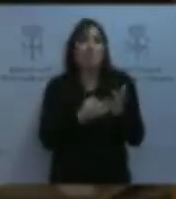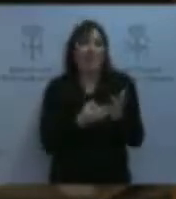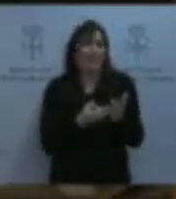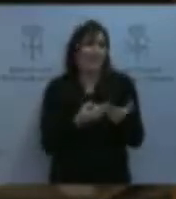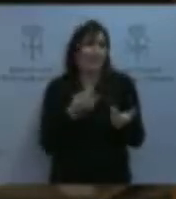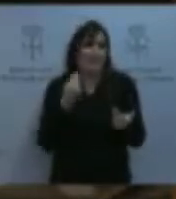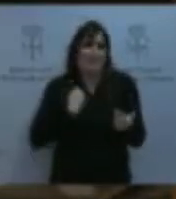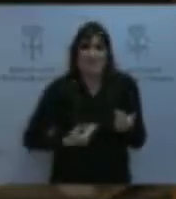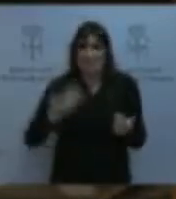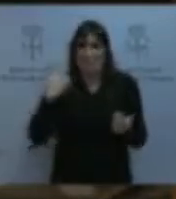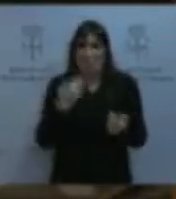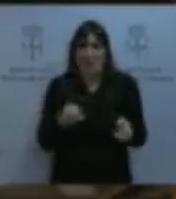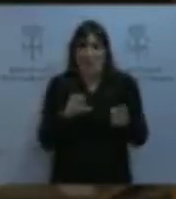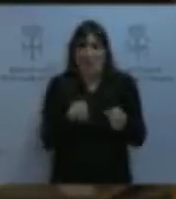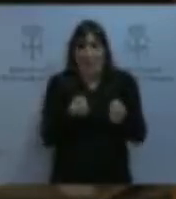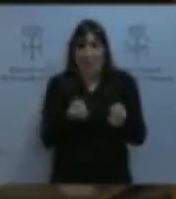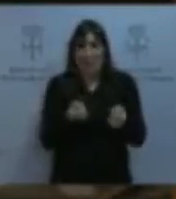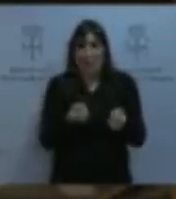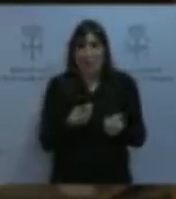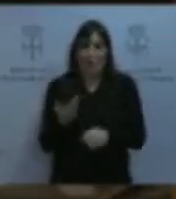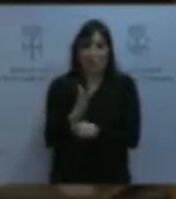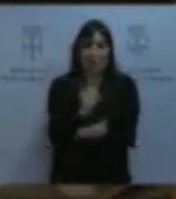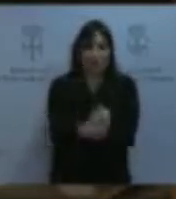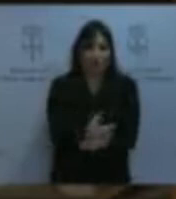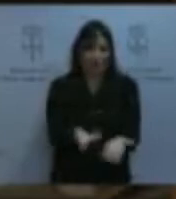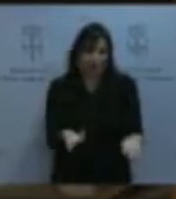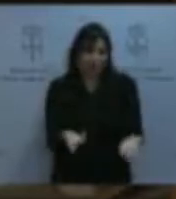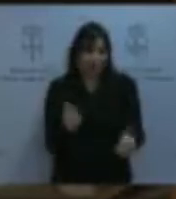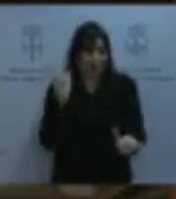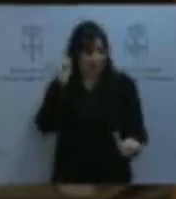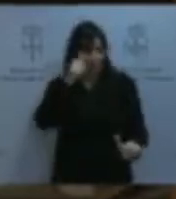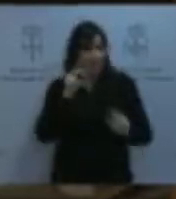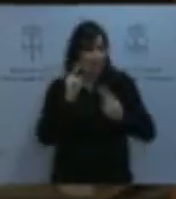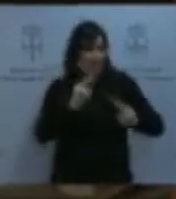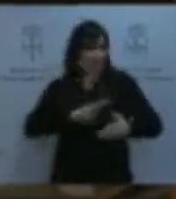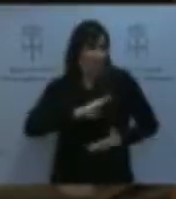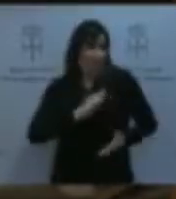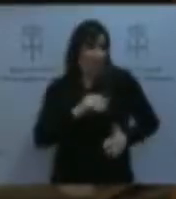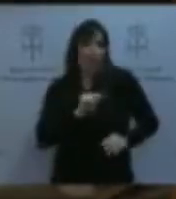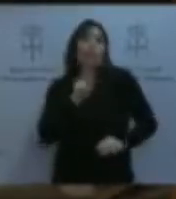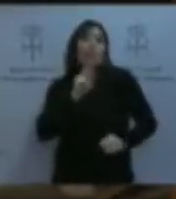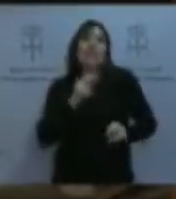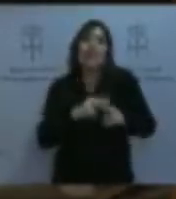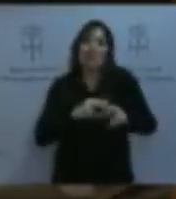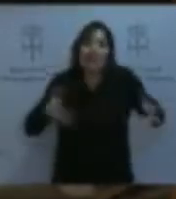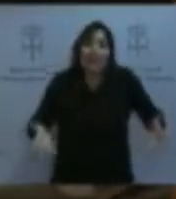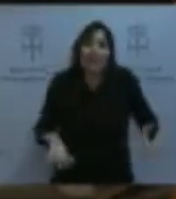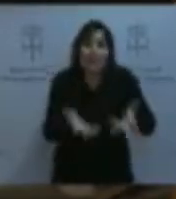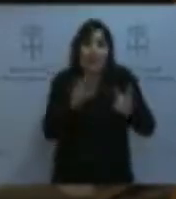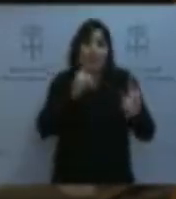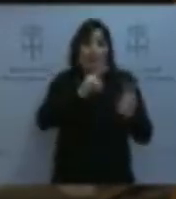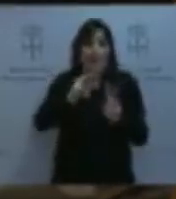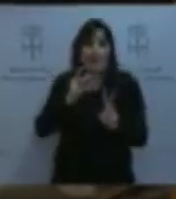todo este tiempo es su incapacidad para impulsar desde un punto de vista político. Basta ver cómo Belén Fernández pasó de invitar a 29